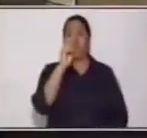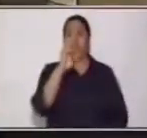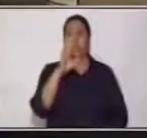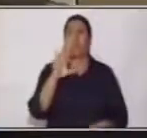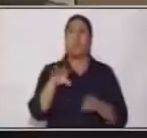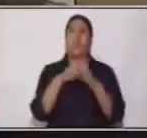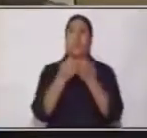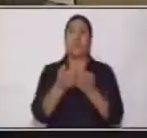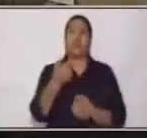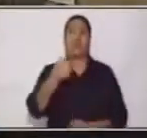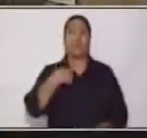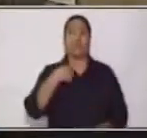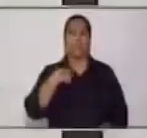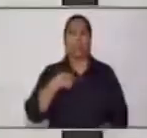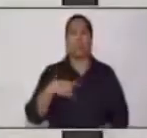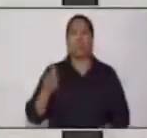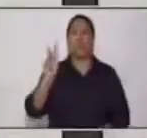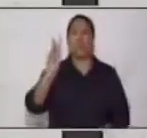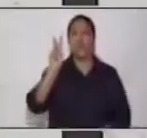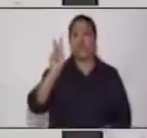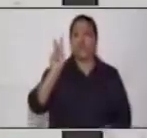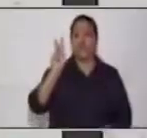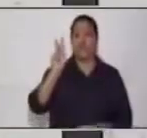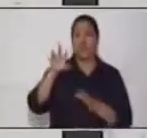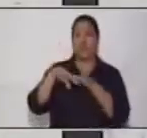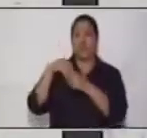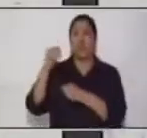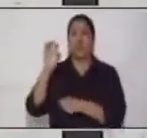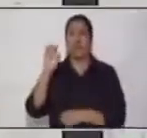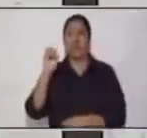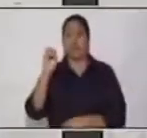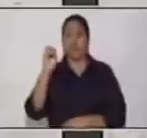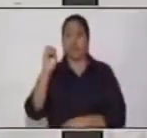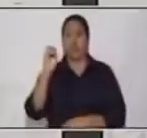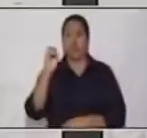indicar que mi primer valor de Y será 0.